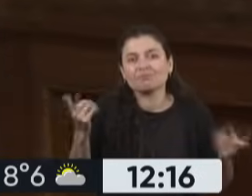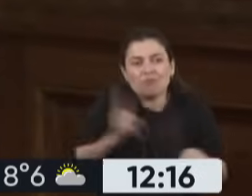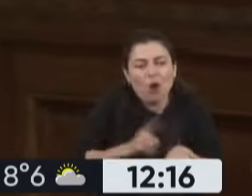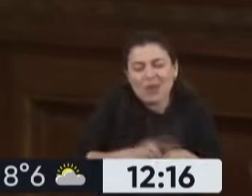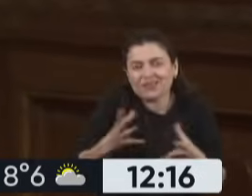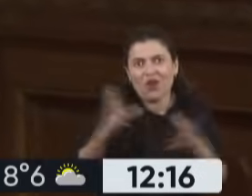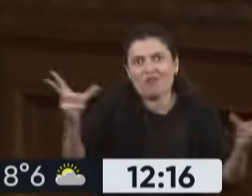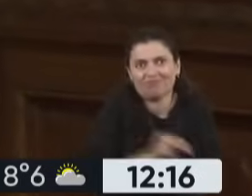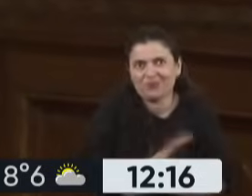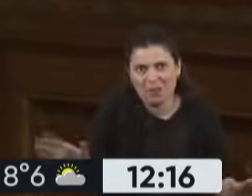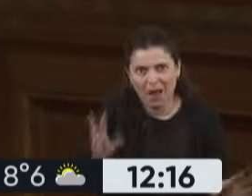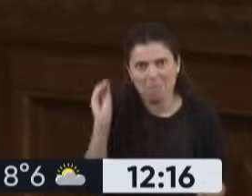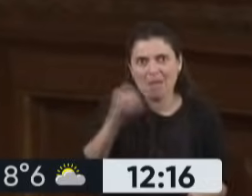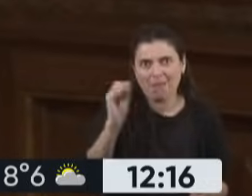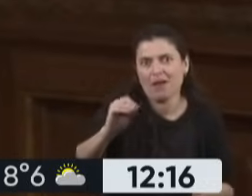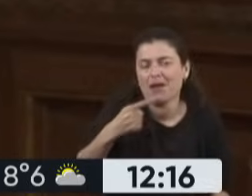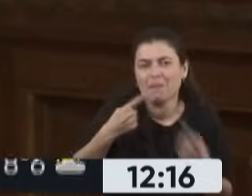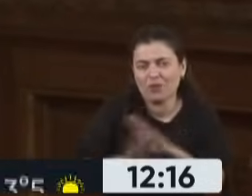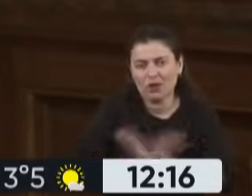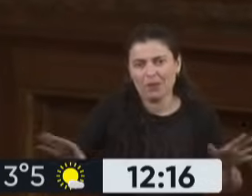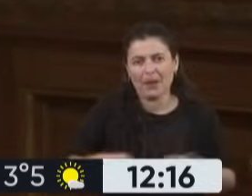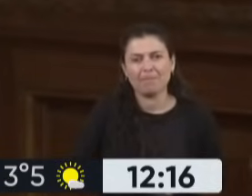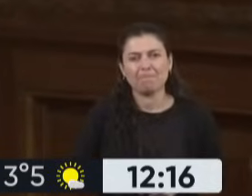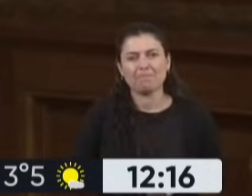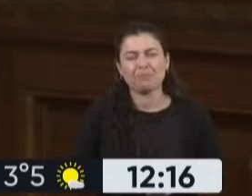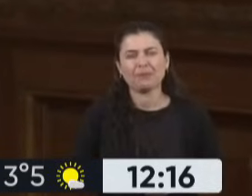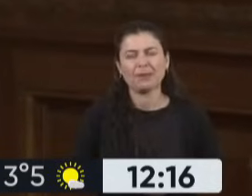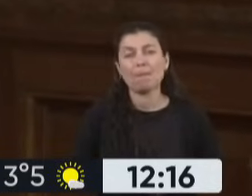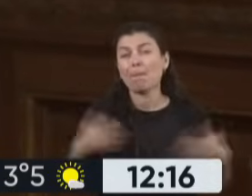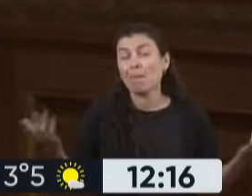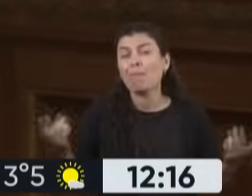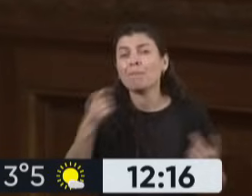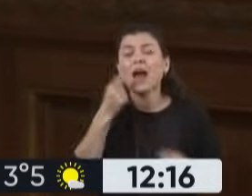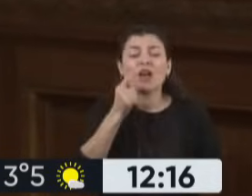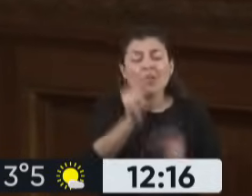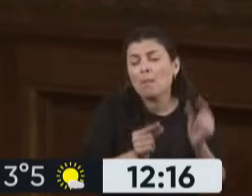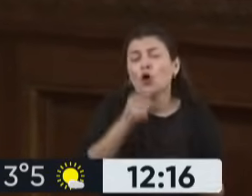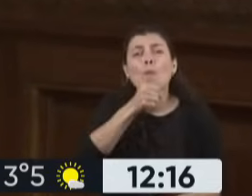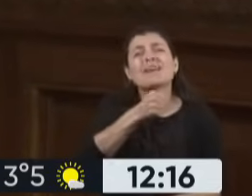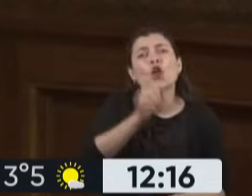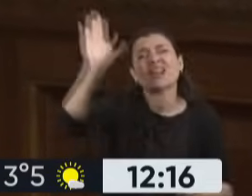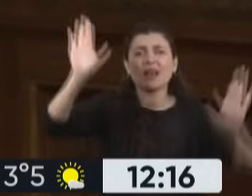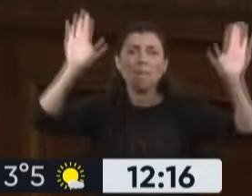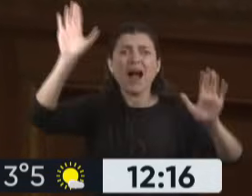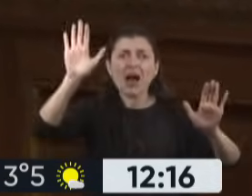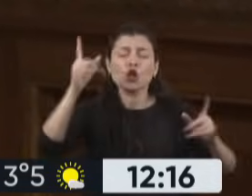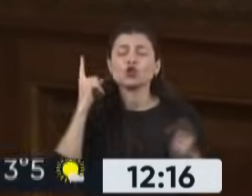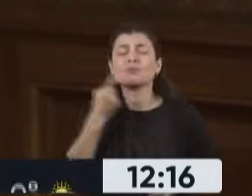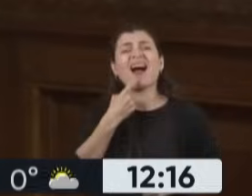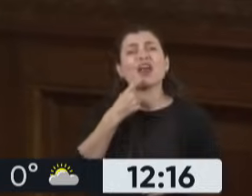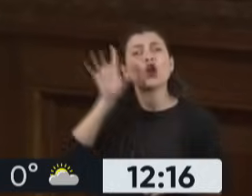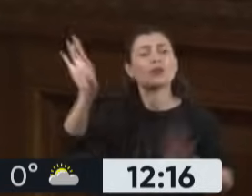consideremos que no hay más para decir. Así que van levantando la mano y los voy seleccionando